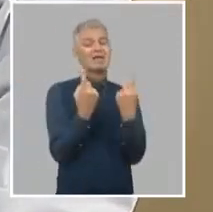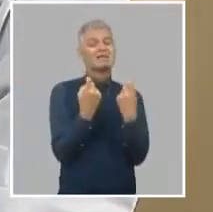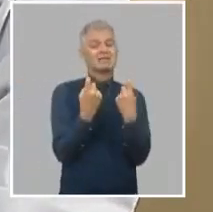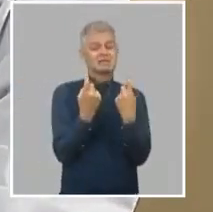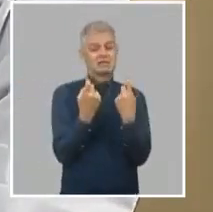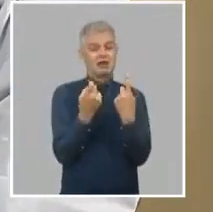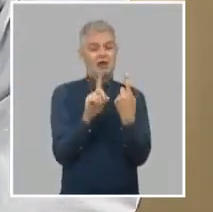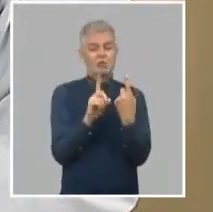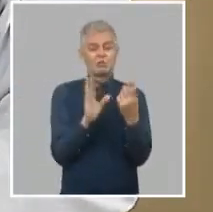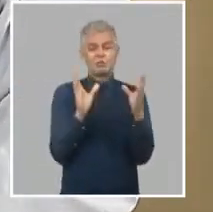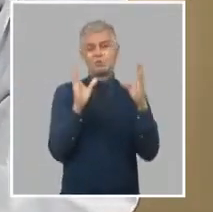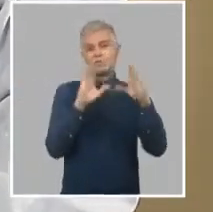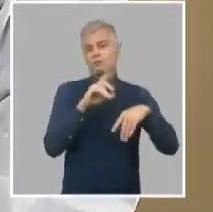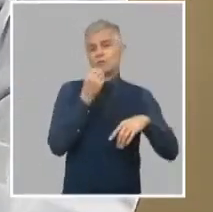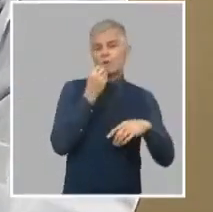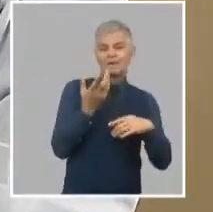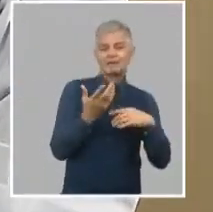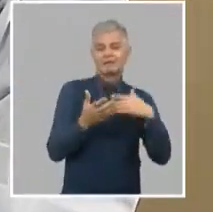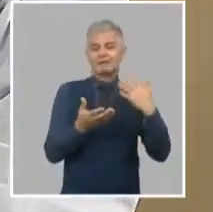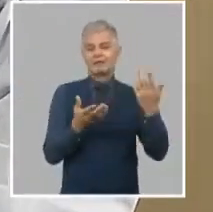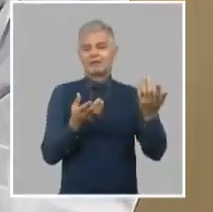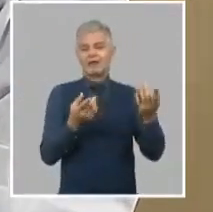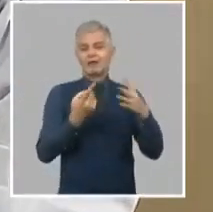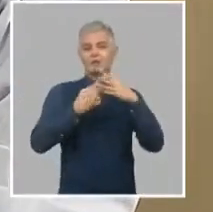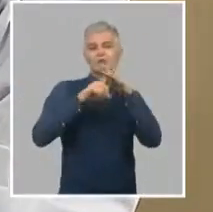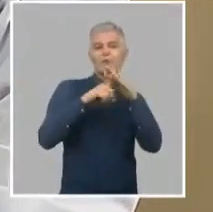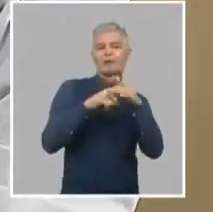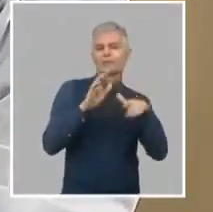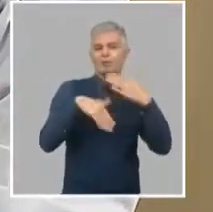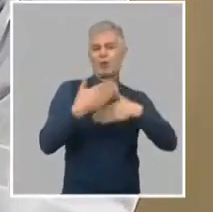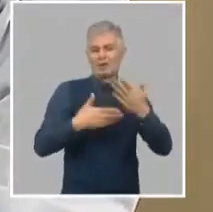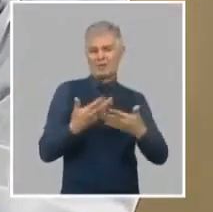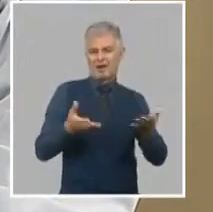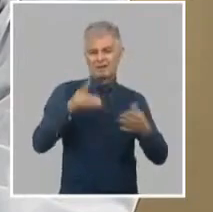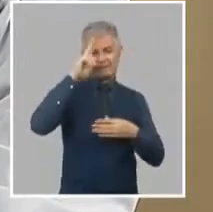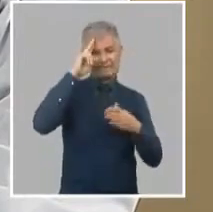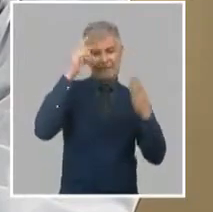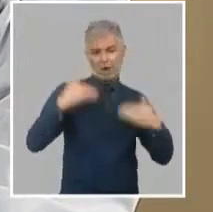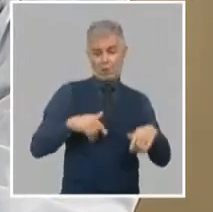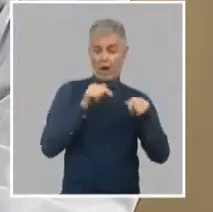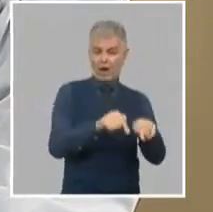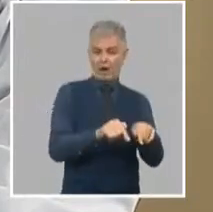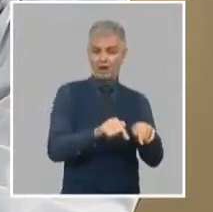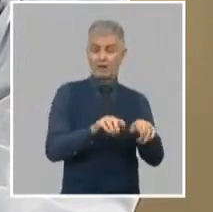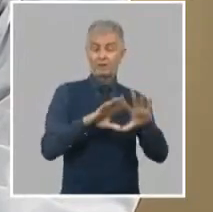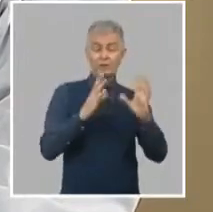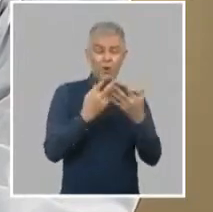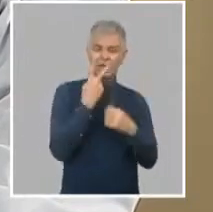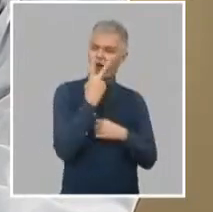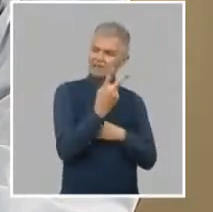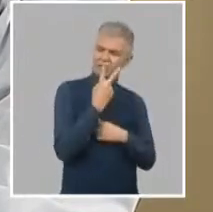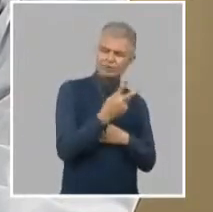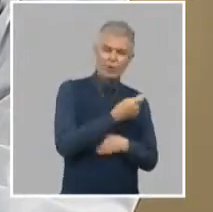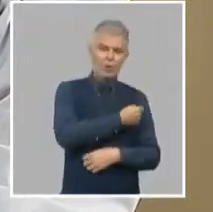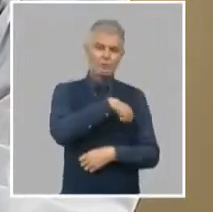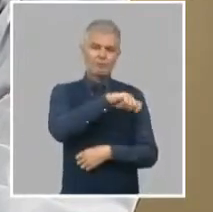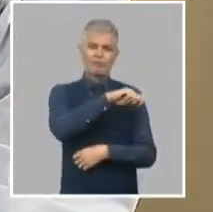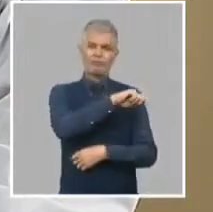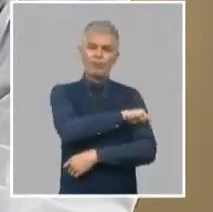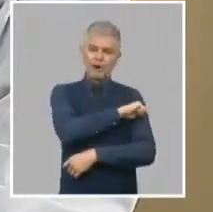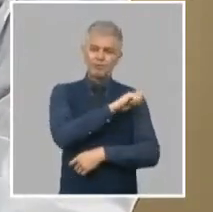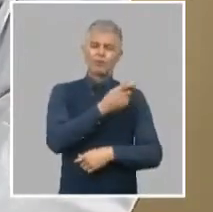por la no recuperación de las estructuras sanitarias. Y yo creo que haber atendido a ese pueblo durante todo ese tiempo creó lazos de